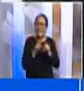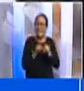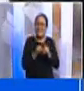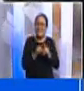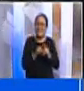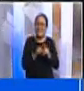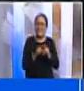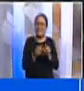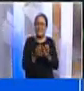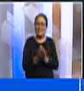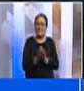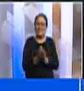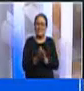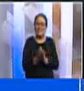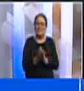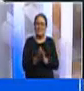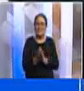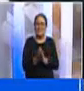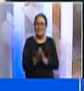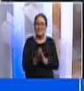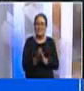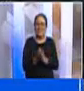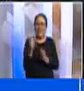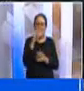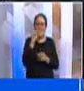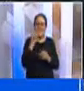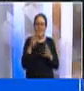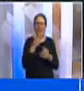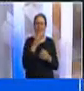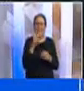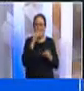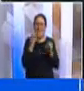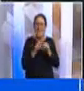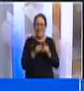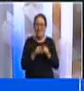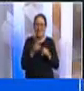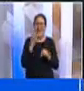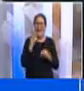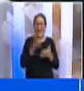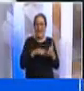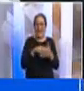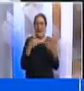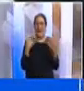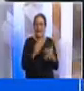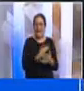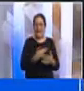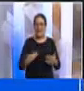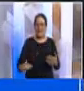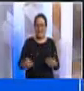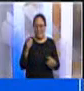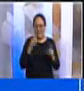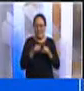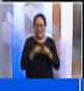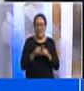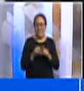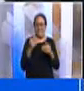del binomio presidencial Movimiento Semilla, Bernardo Arévalo y Karin Herrera, electo presidente y vicepresidente para los